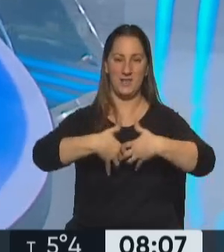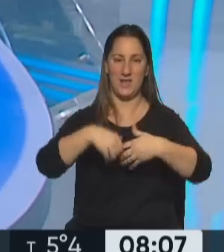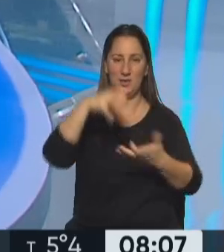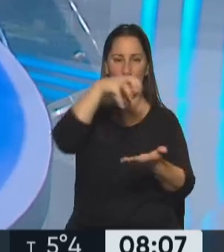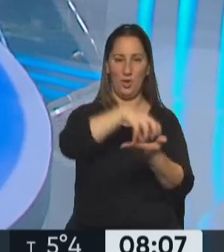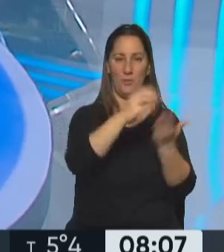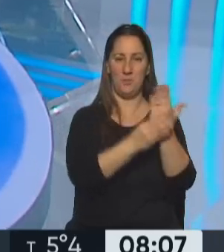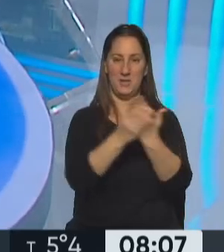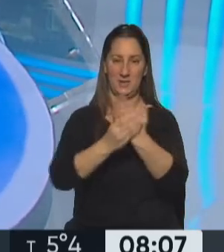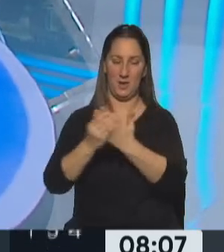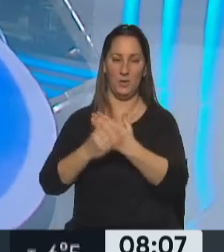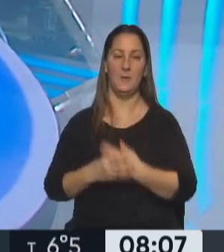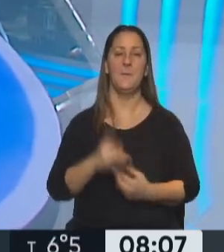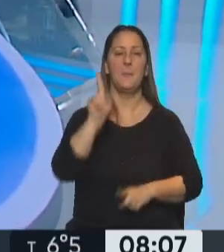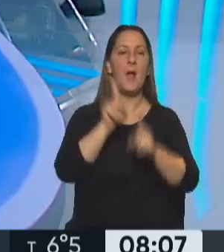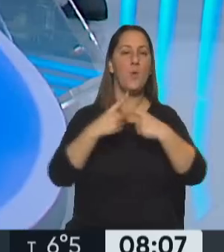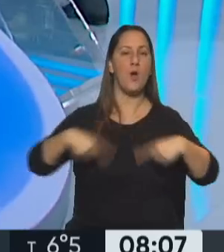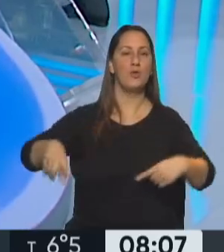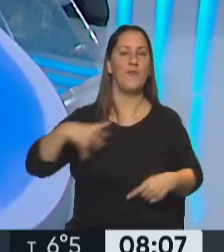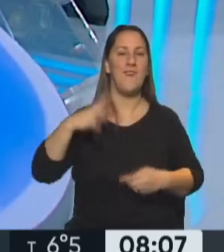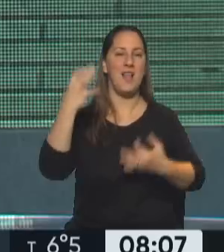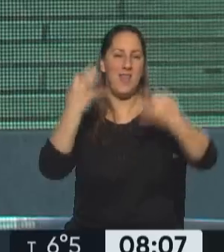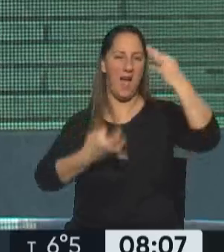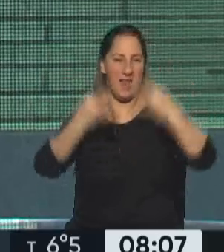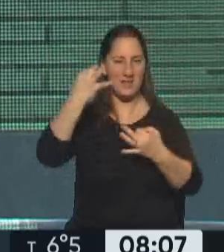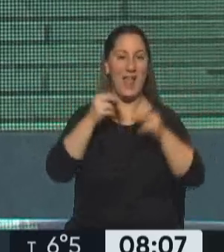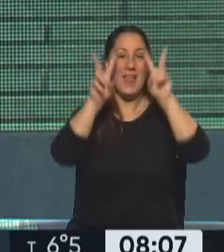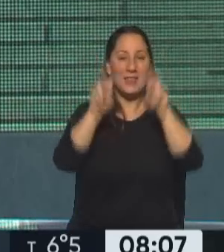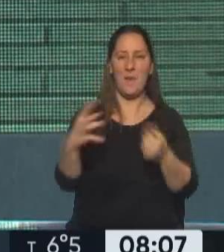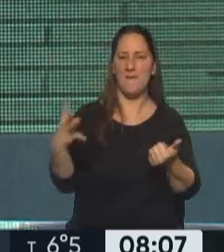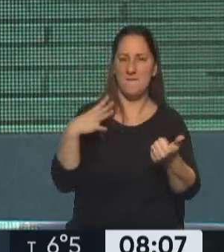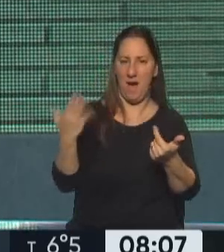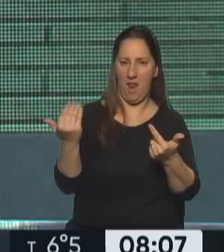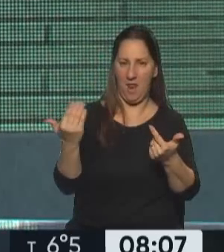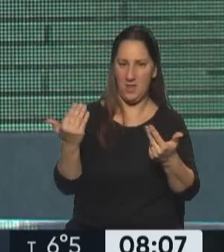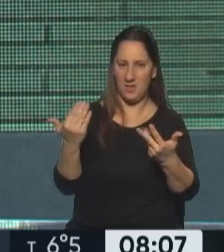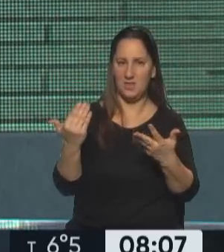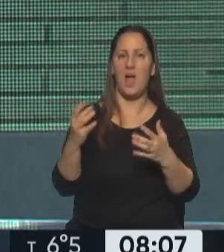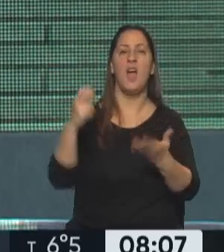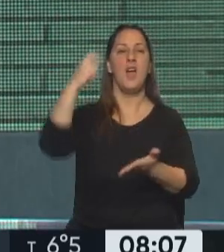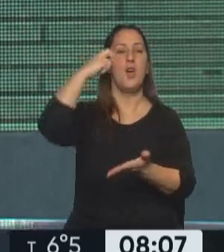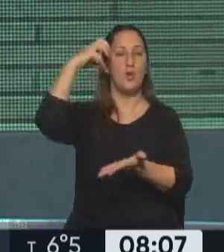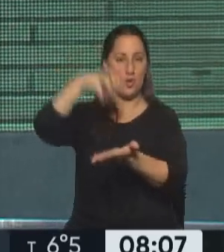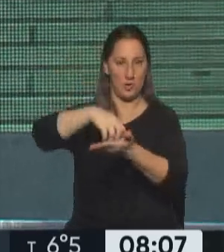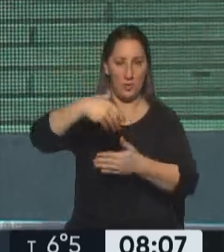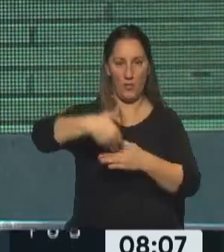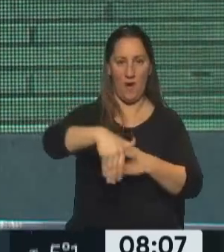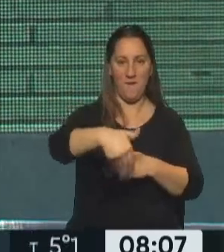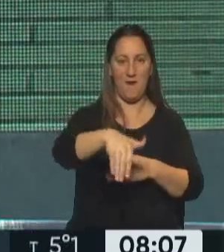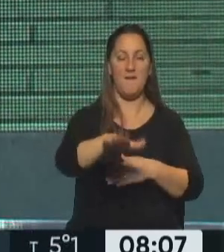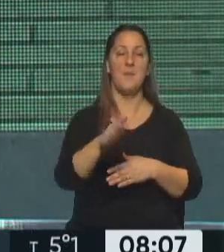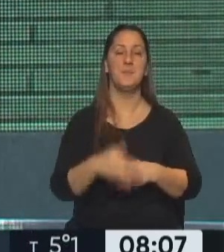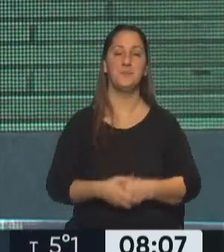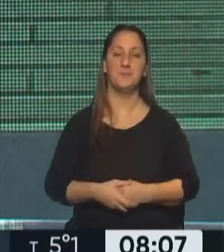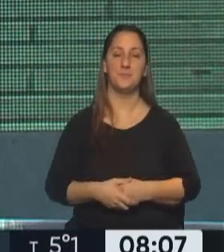cosas por analizar. A ver, algunos temas que tienen que ver un poco con los temas pendientes, ¿no? Que va a tener el Congreso de la Nación, y los temas pendientes, la